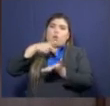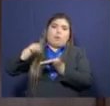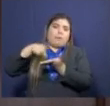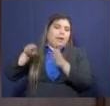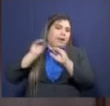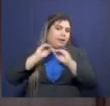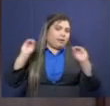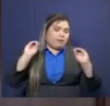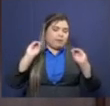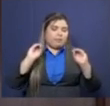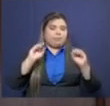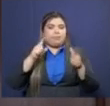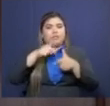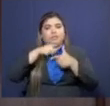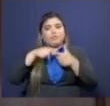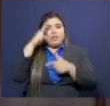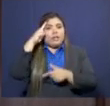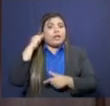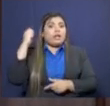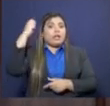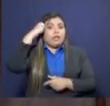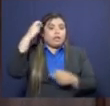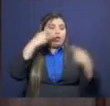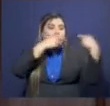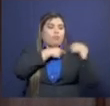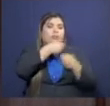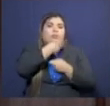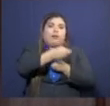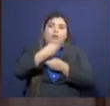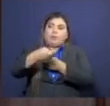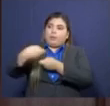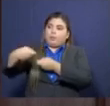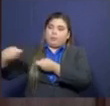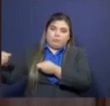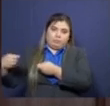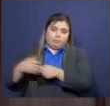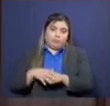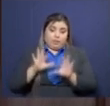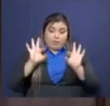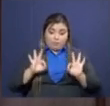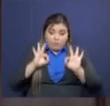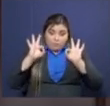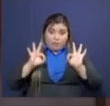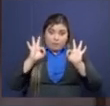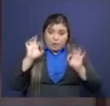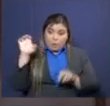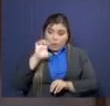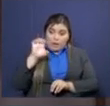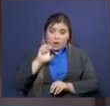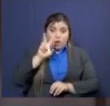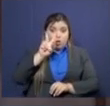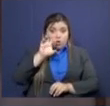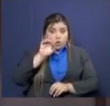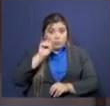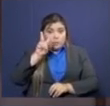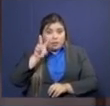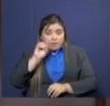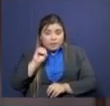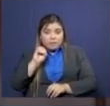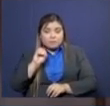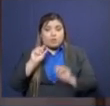Sin embargo, ya para enero y febrero del 2020, los